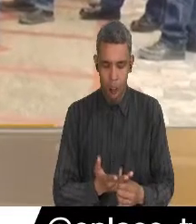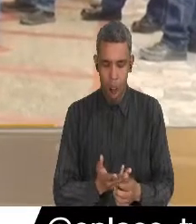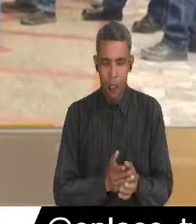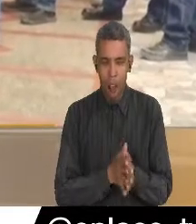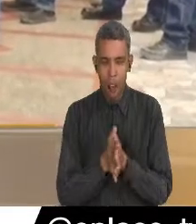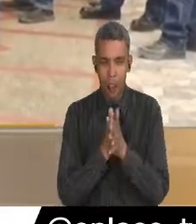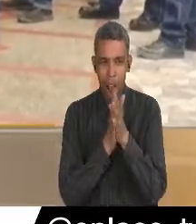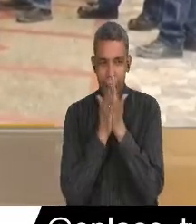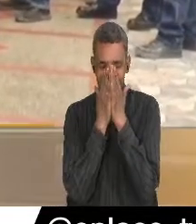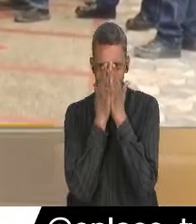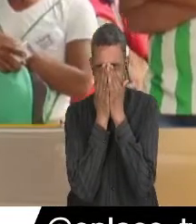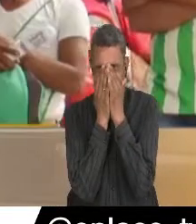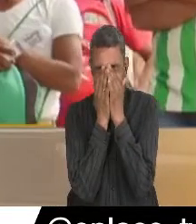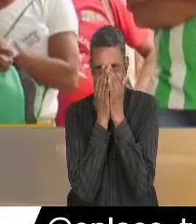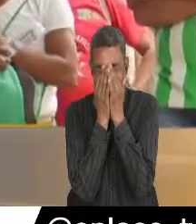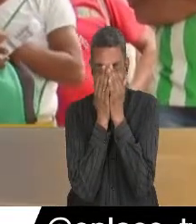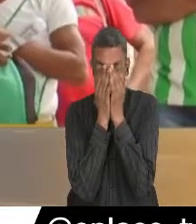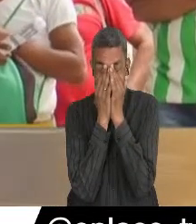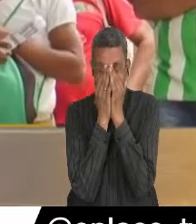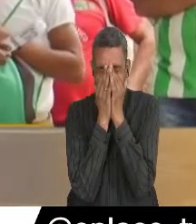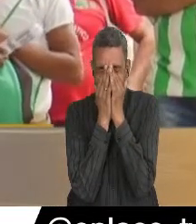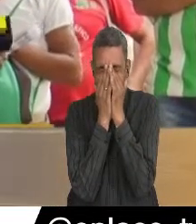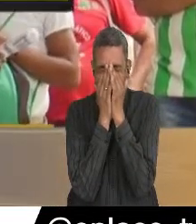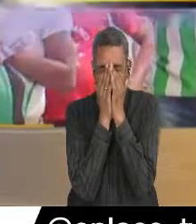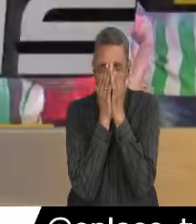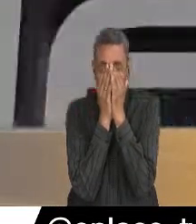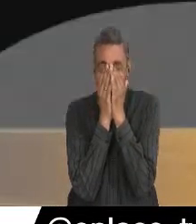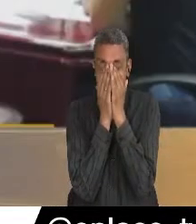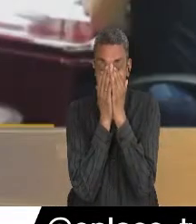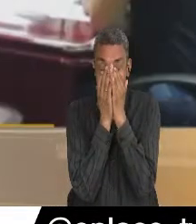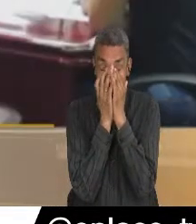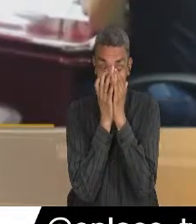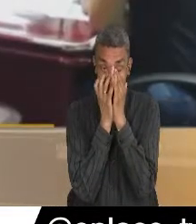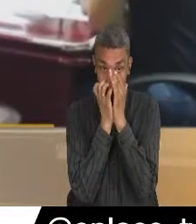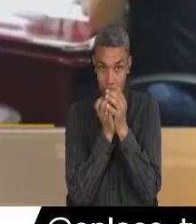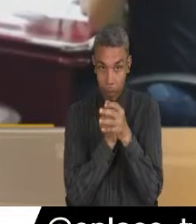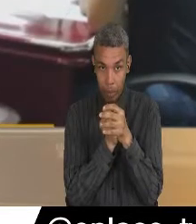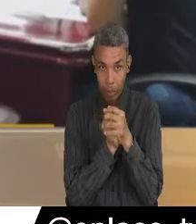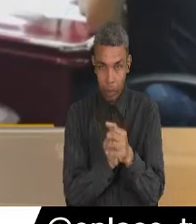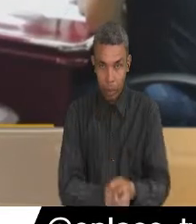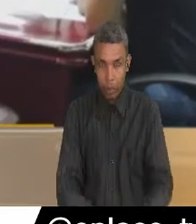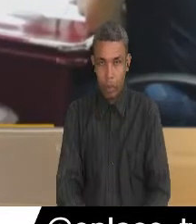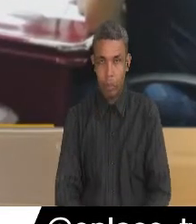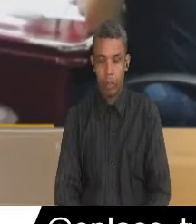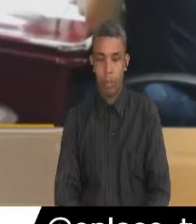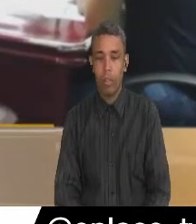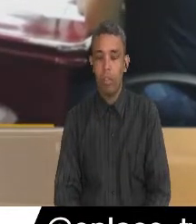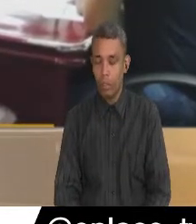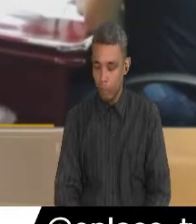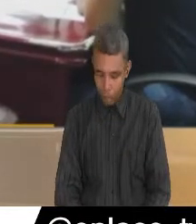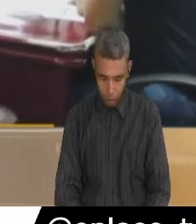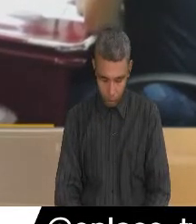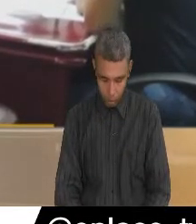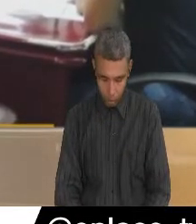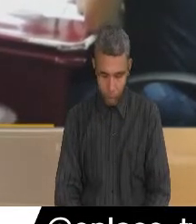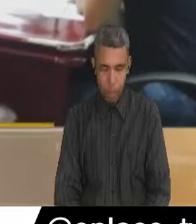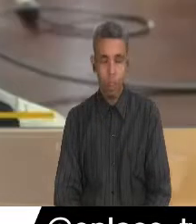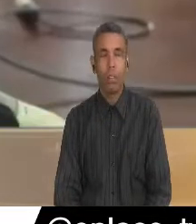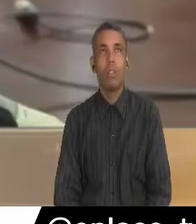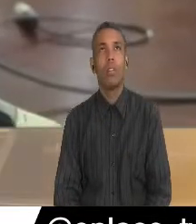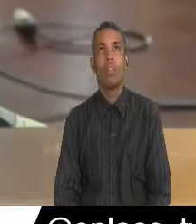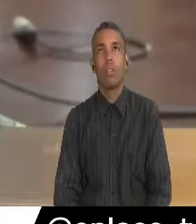la construcción del intercambiador vial de la Virgen de la Gran Vía Yuma. Consejo de Barranca Bermeja sesiona en esta semana mayor y lo hace para debatir temas